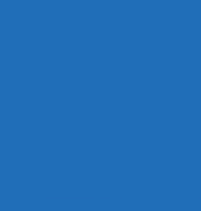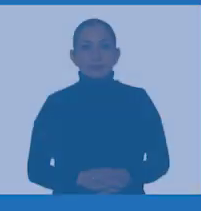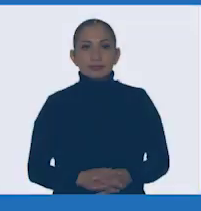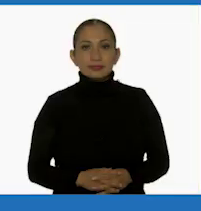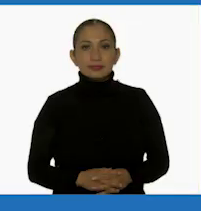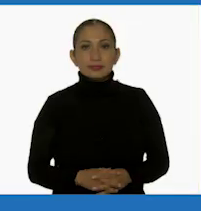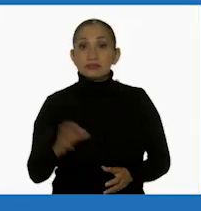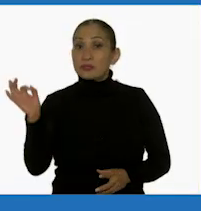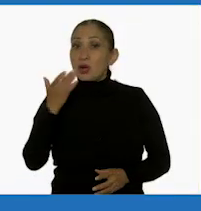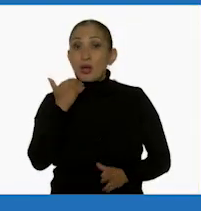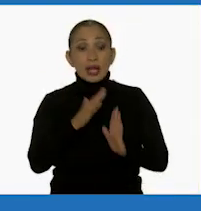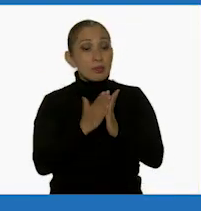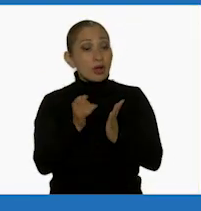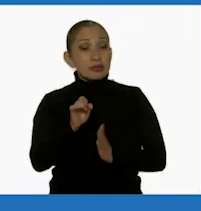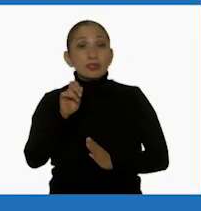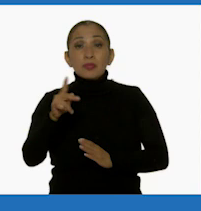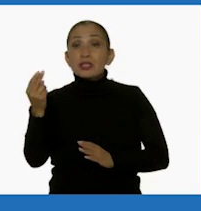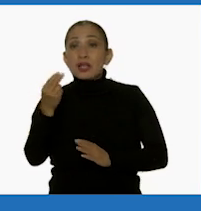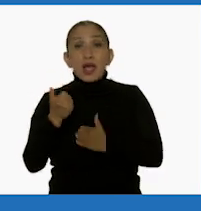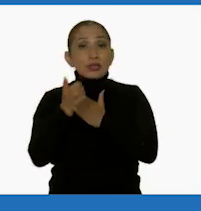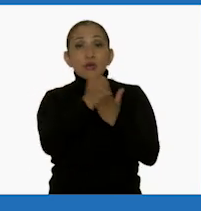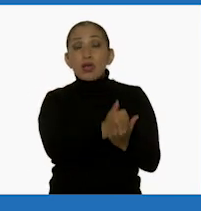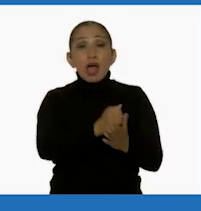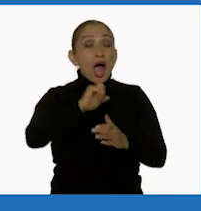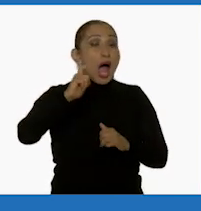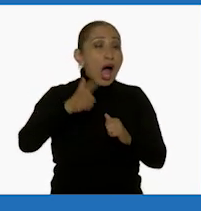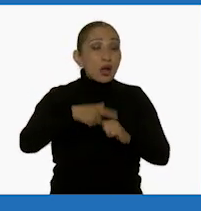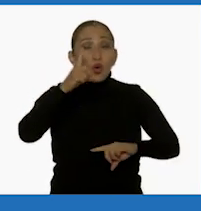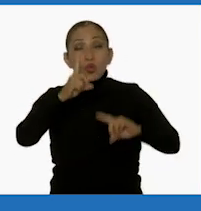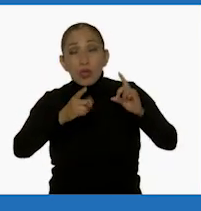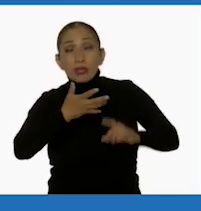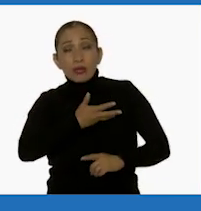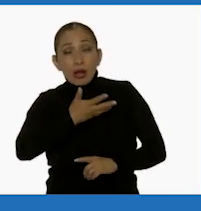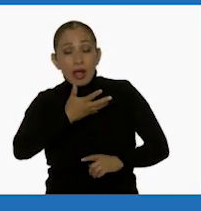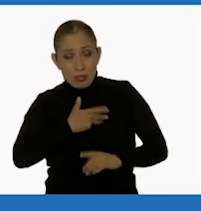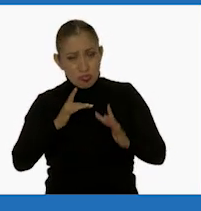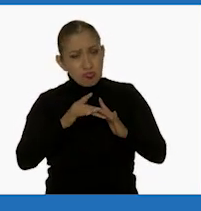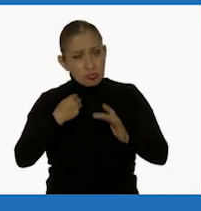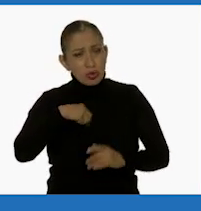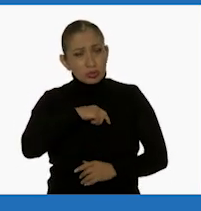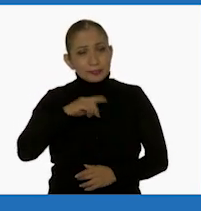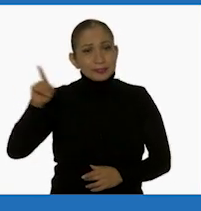Si no tienes el libro de texto o necesitas ayuda para resolver tus dudas, contáctanos.